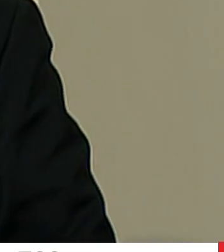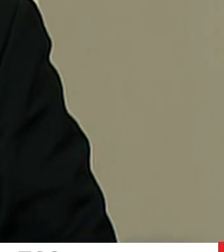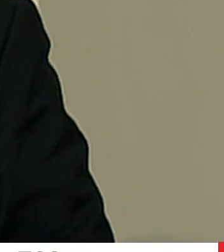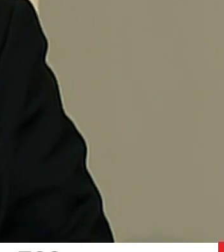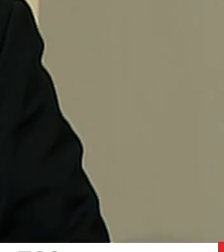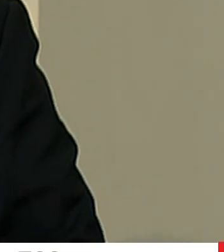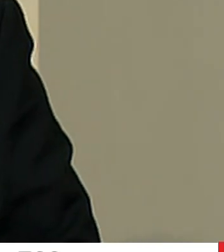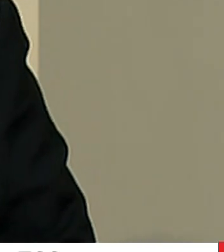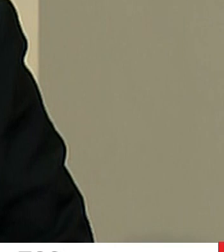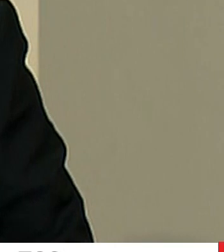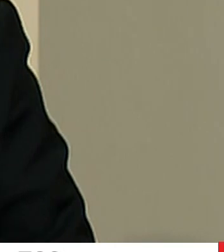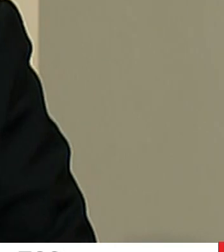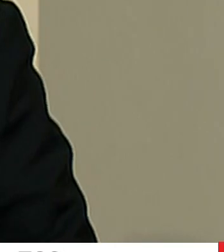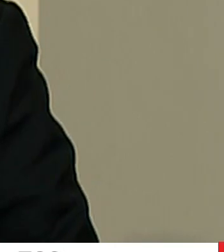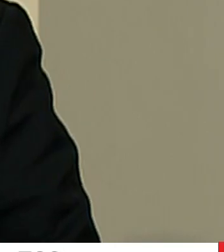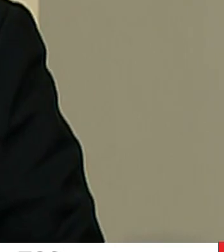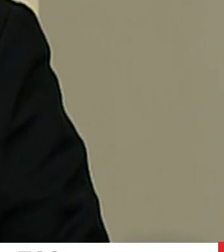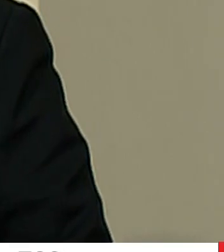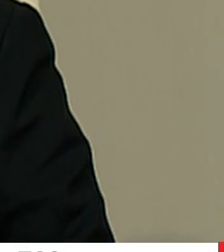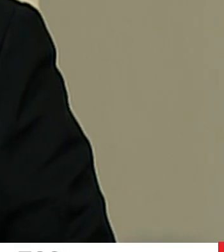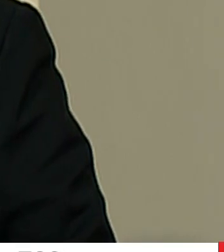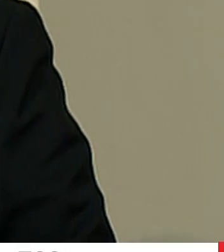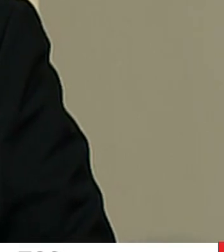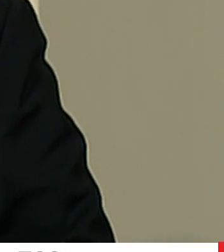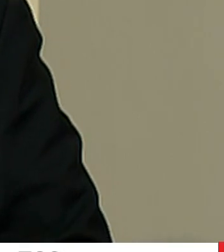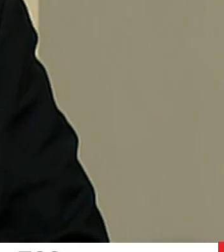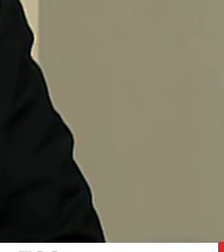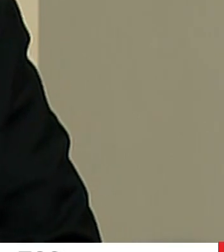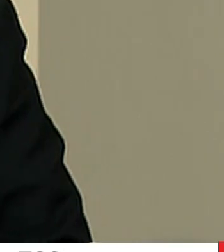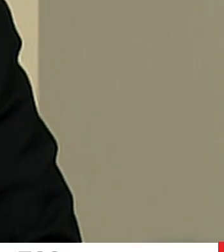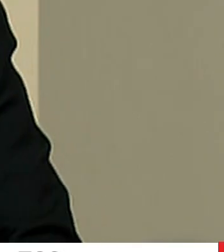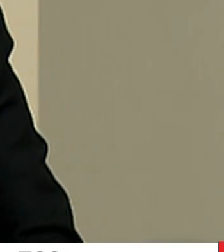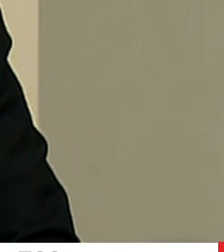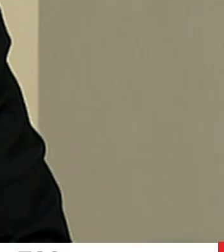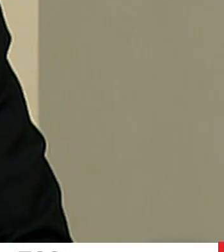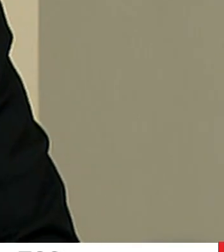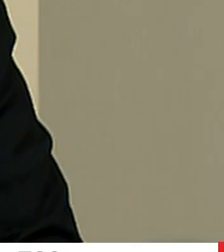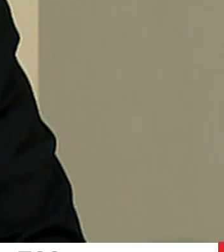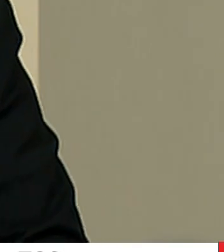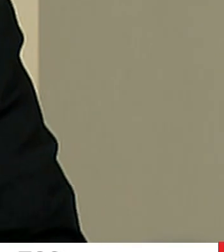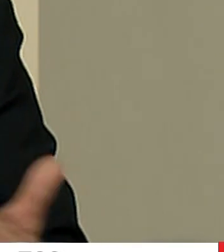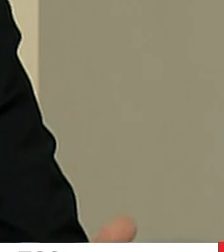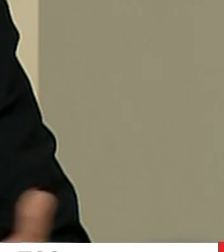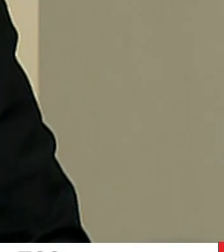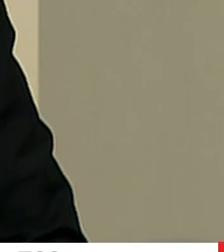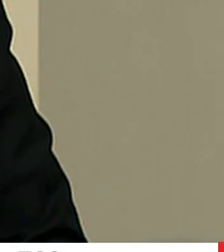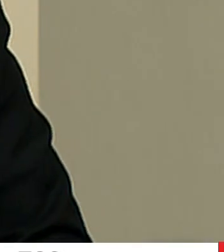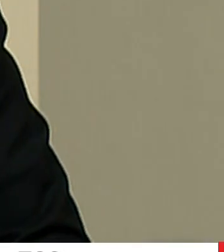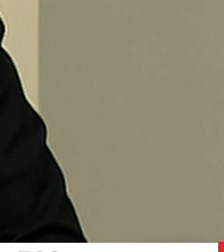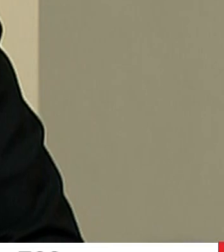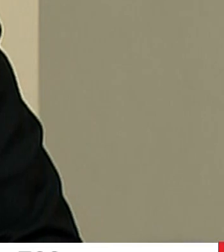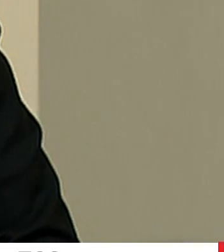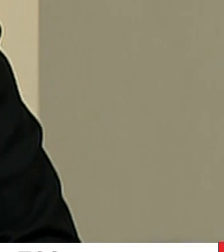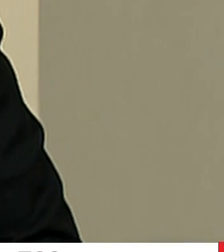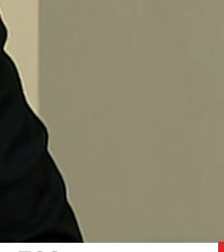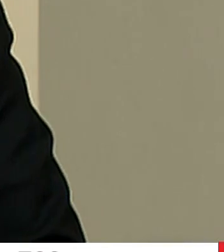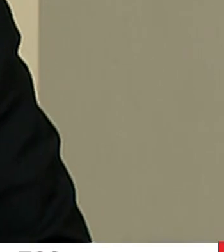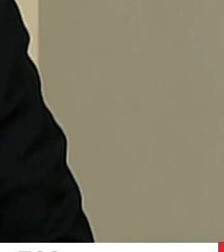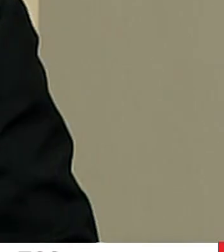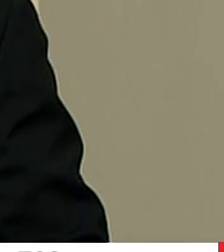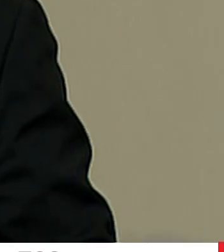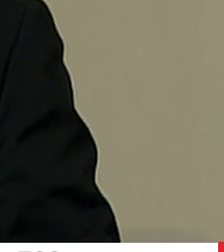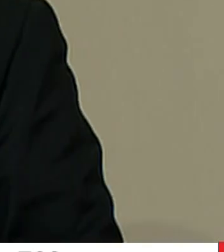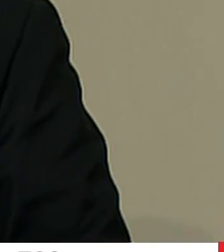Es un hecho, es un evento y un hecho global. Si nosotros frente a esto estuviéramos actuando de una